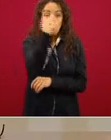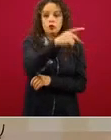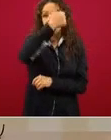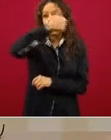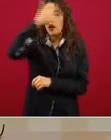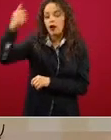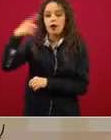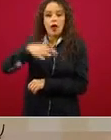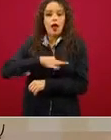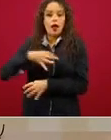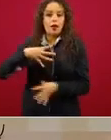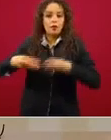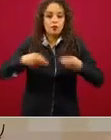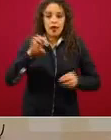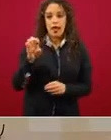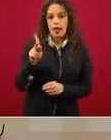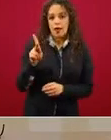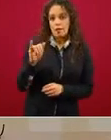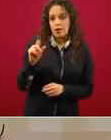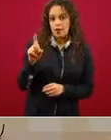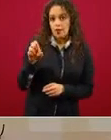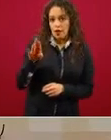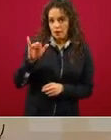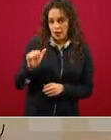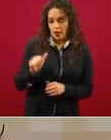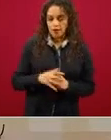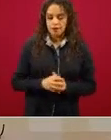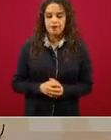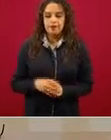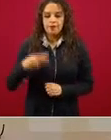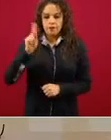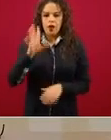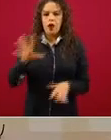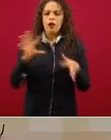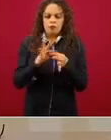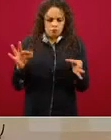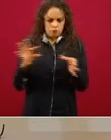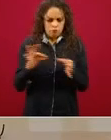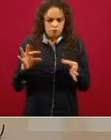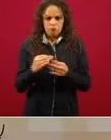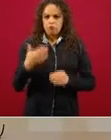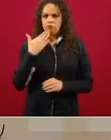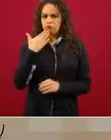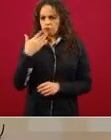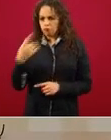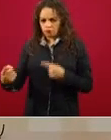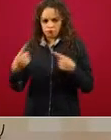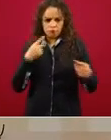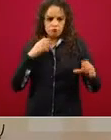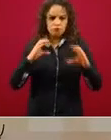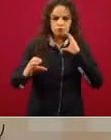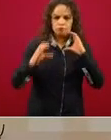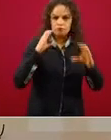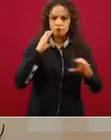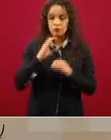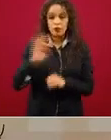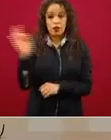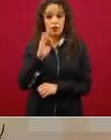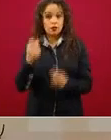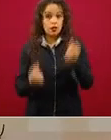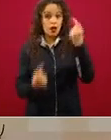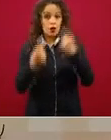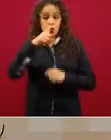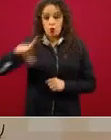martes y el jueves tendremos un diálogo muy fluido y si alguno de los gobernantes estatales tuviera la